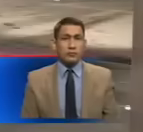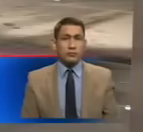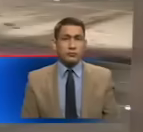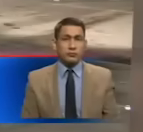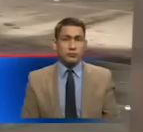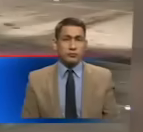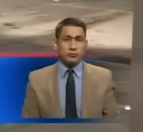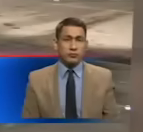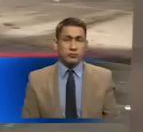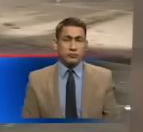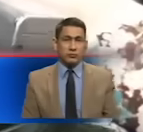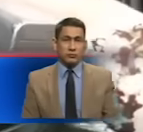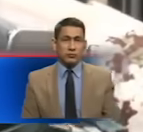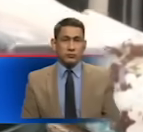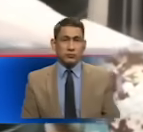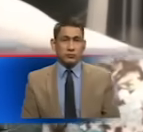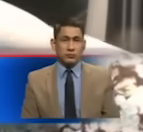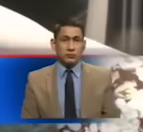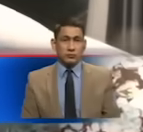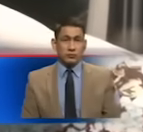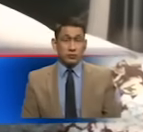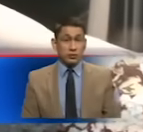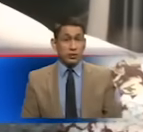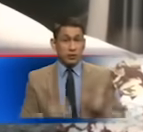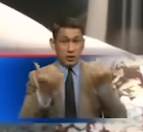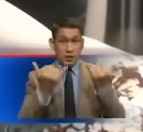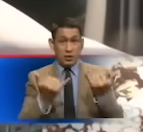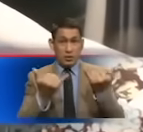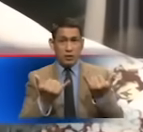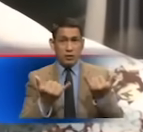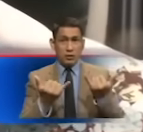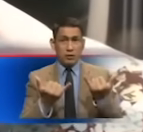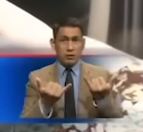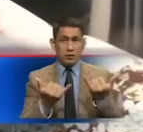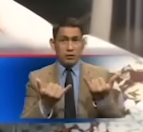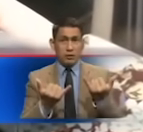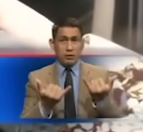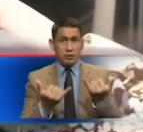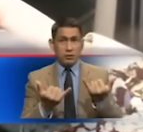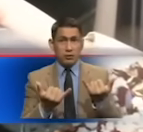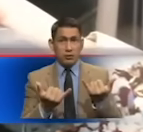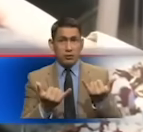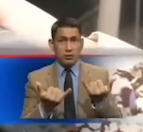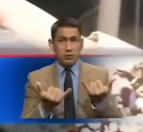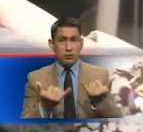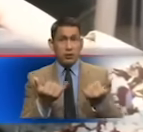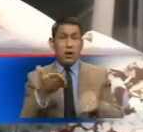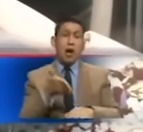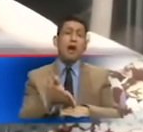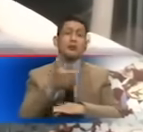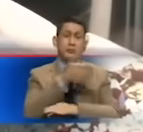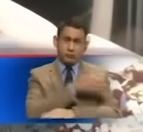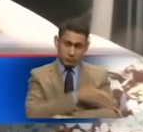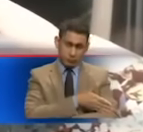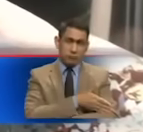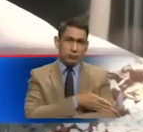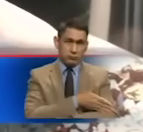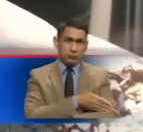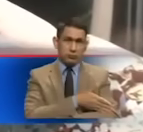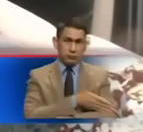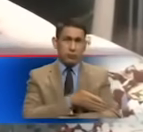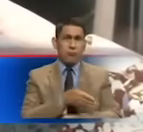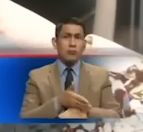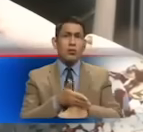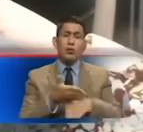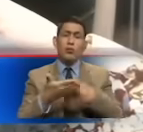evitar aglomeraciones. Y tomando en cuenta que ahorita en esta temporada estamos nosotros prácticamente haciéndolo adelantado, tenemos el tiempo